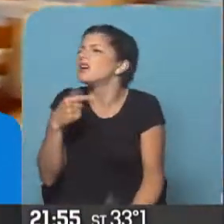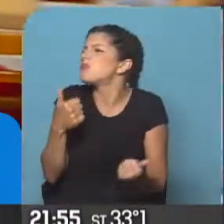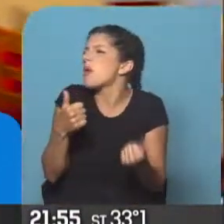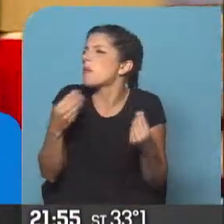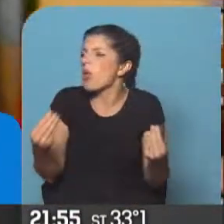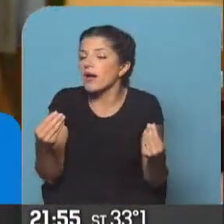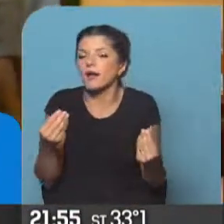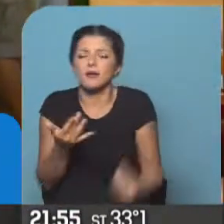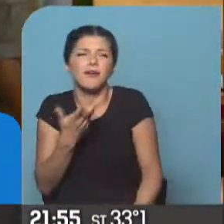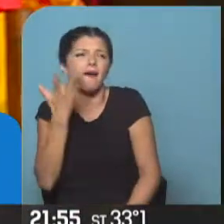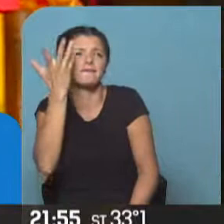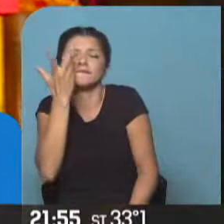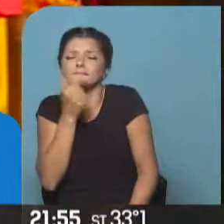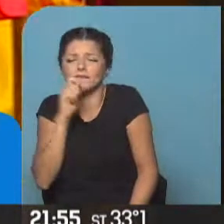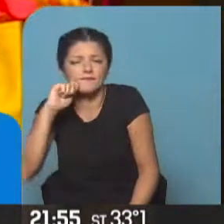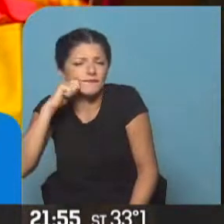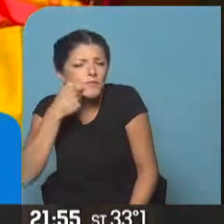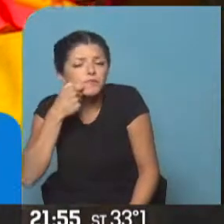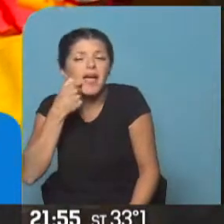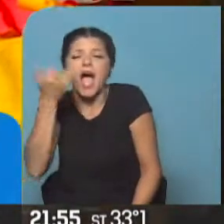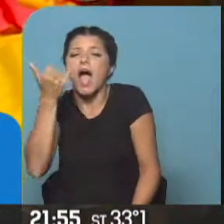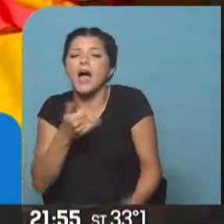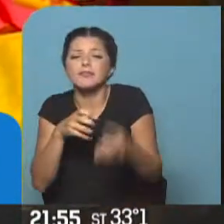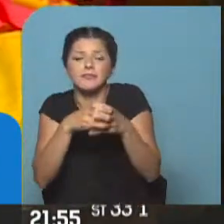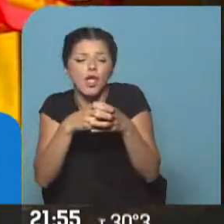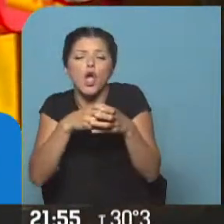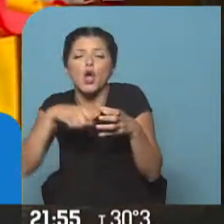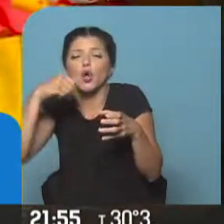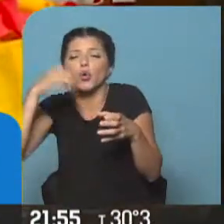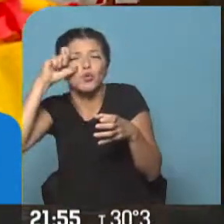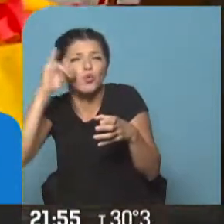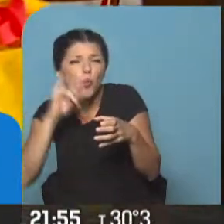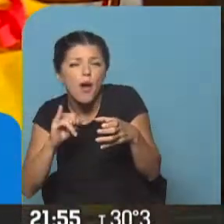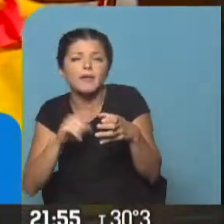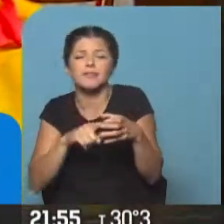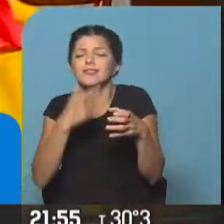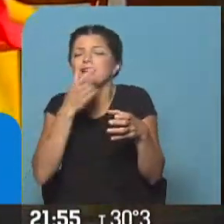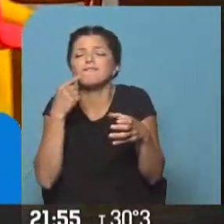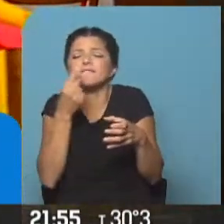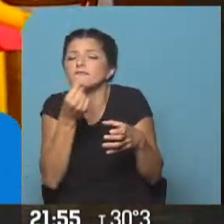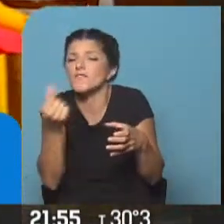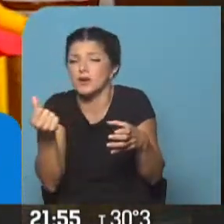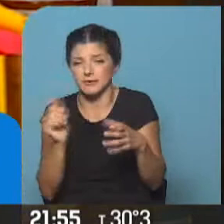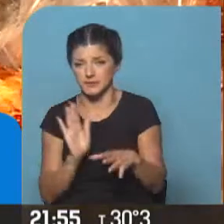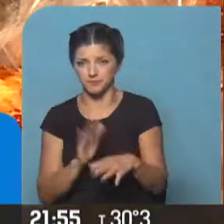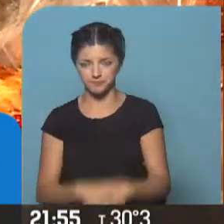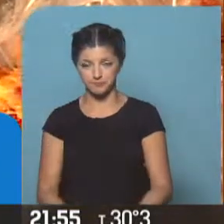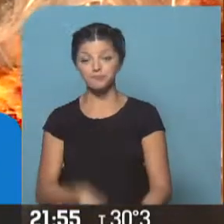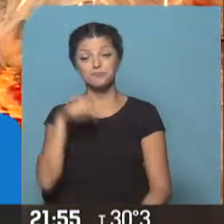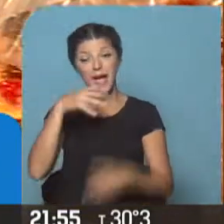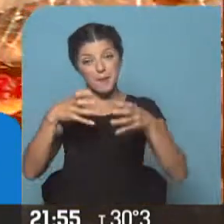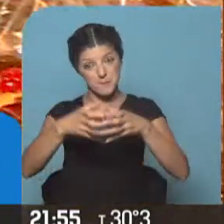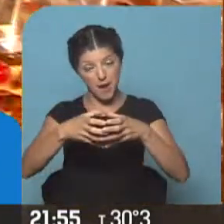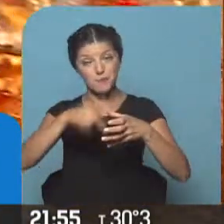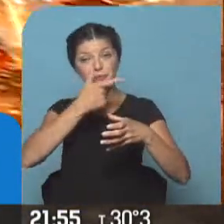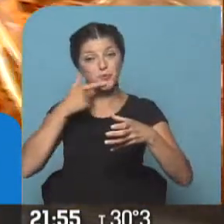tiene las nueces, el sabor, todo. El pan dulce de Plaza Mayor se